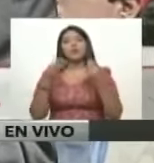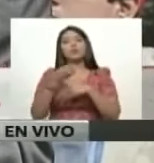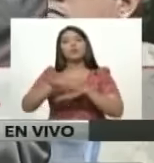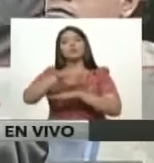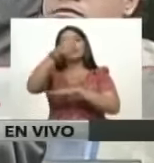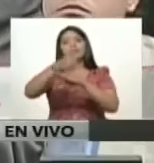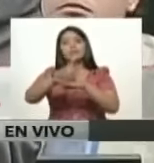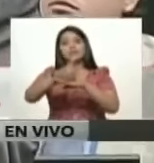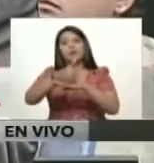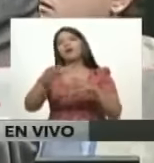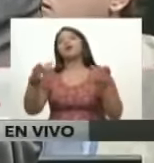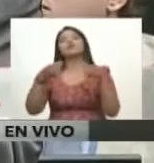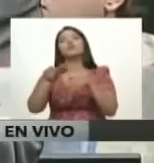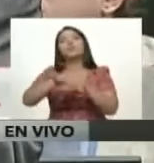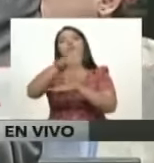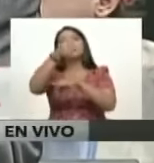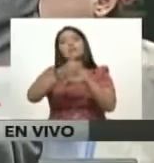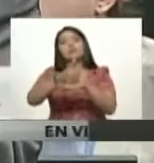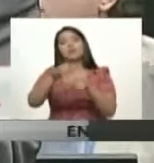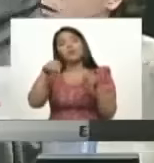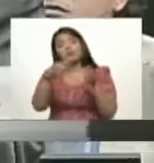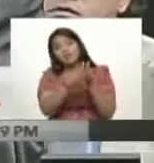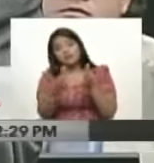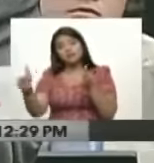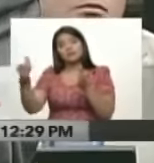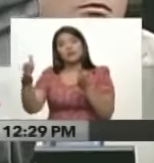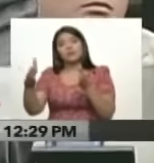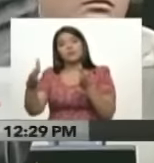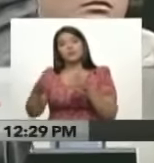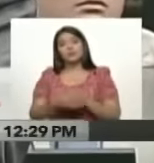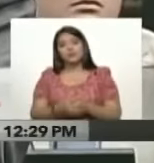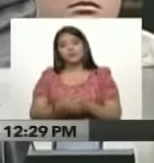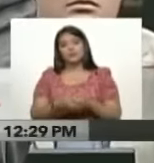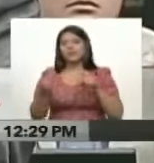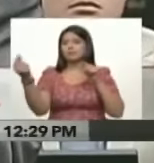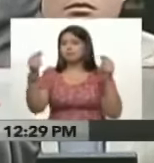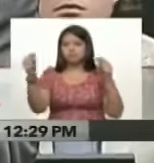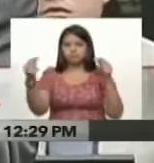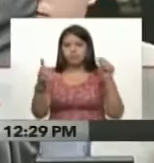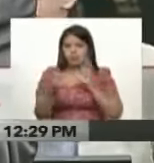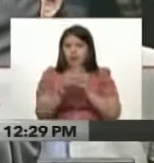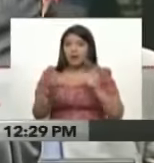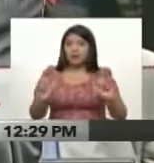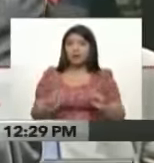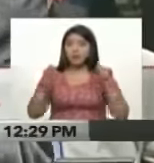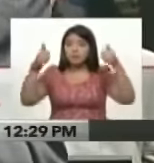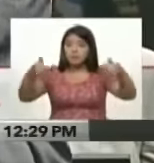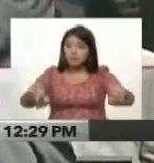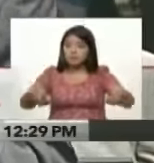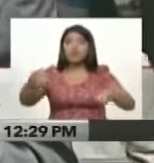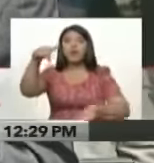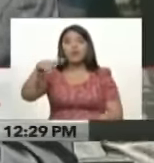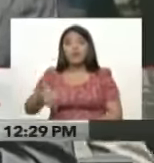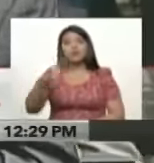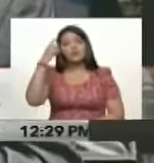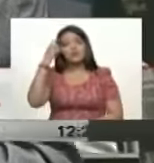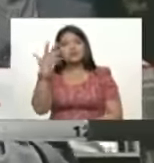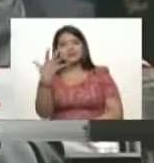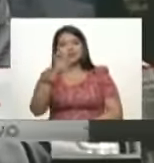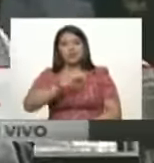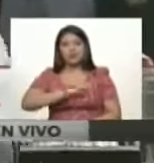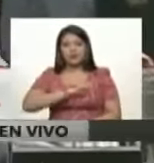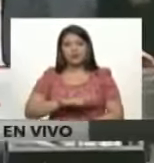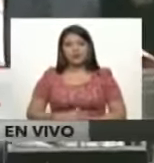Directiva durante este periodo de sesiones que se inicia hoy 5 de enero.